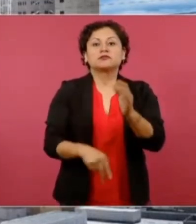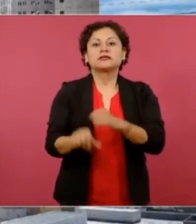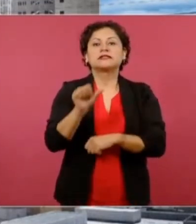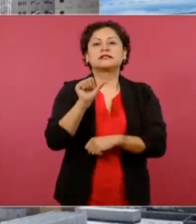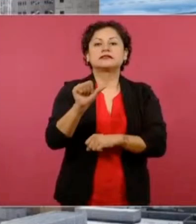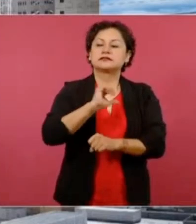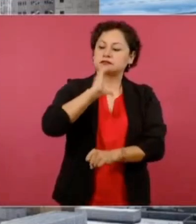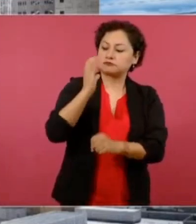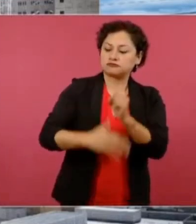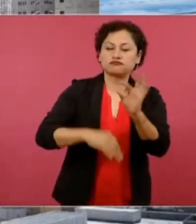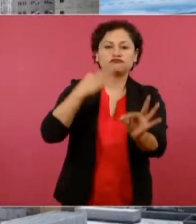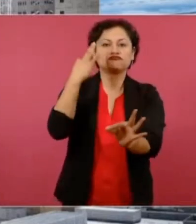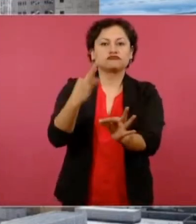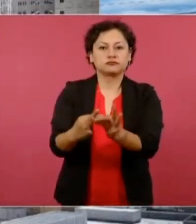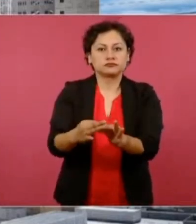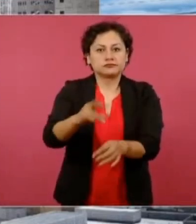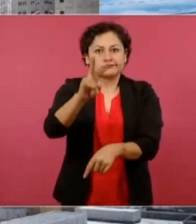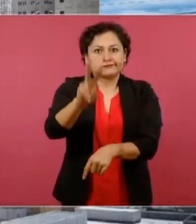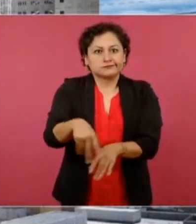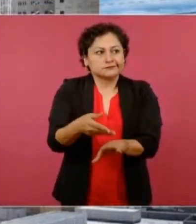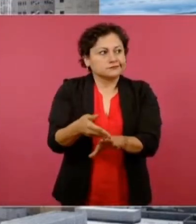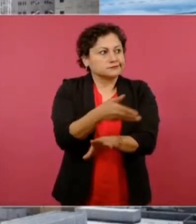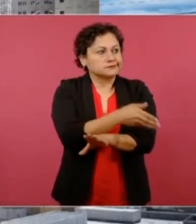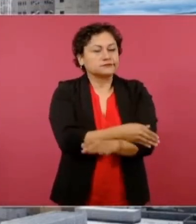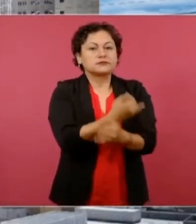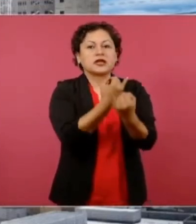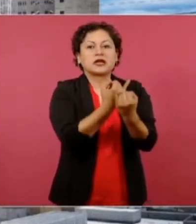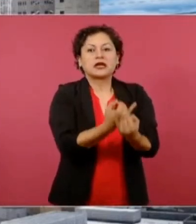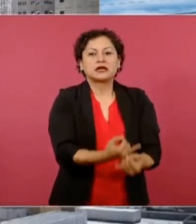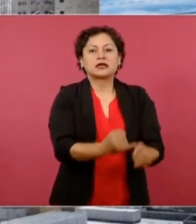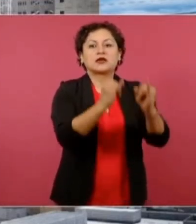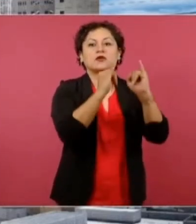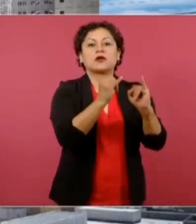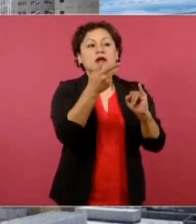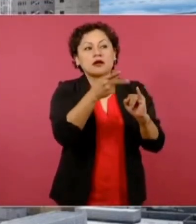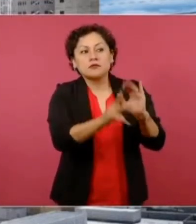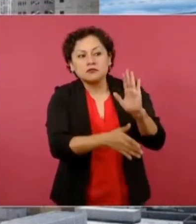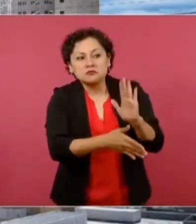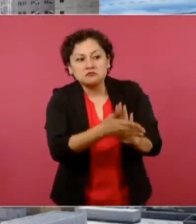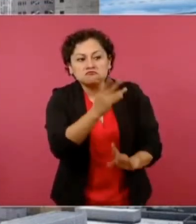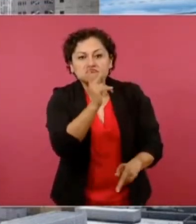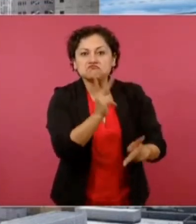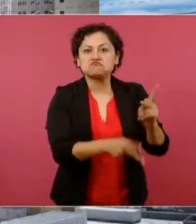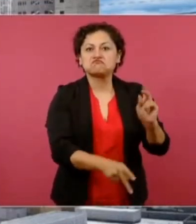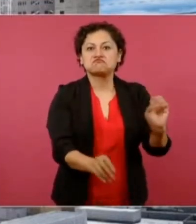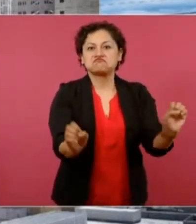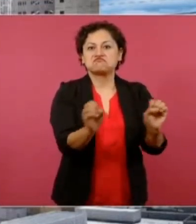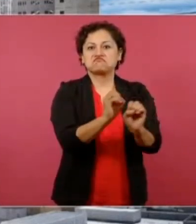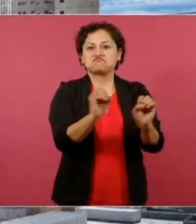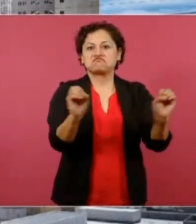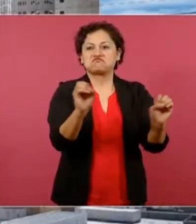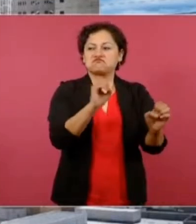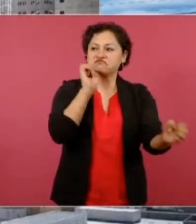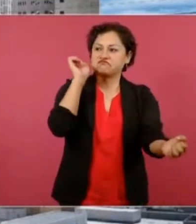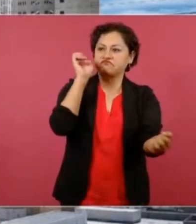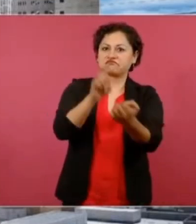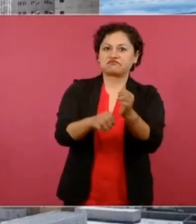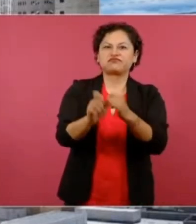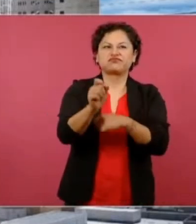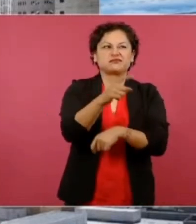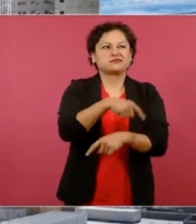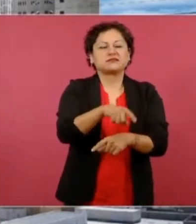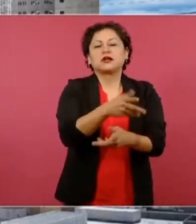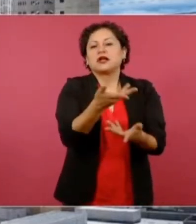un evento de inauguración cuando el hospital no estaba concluido, mucho menos